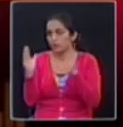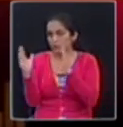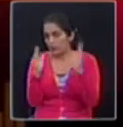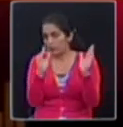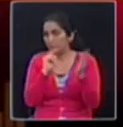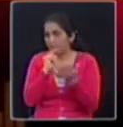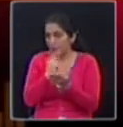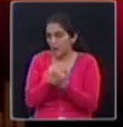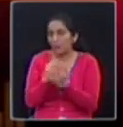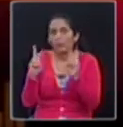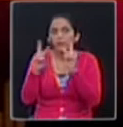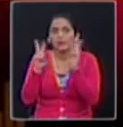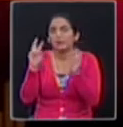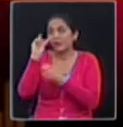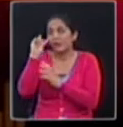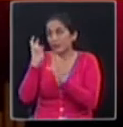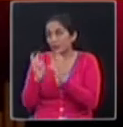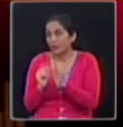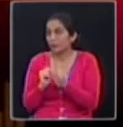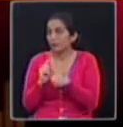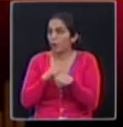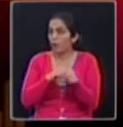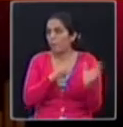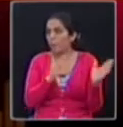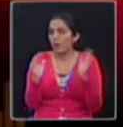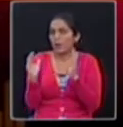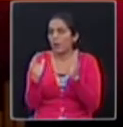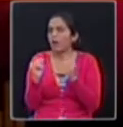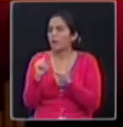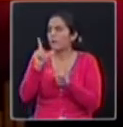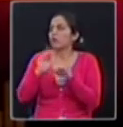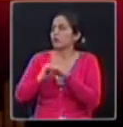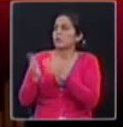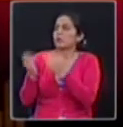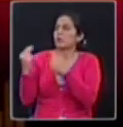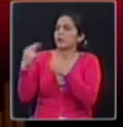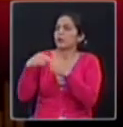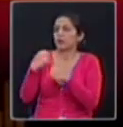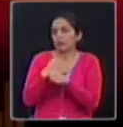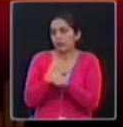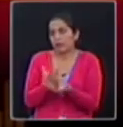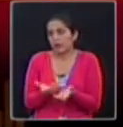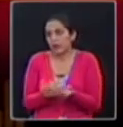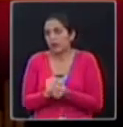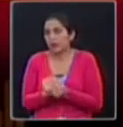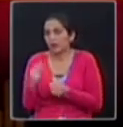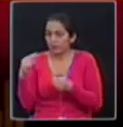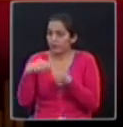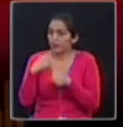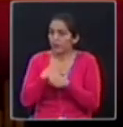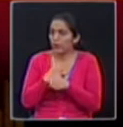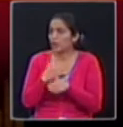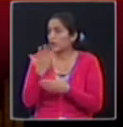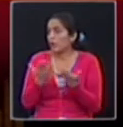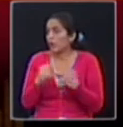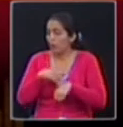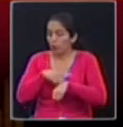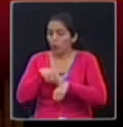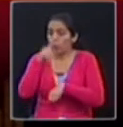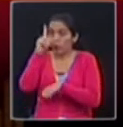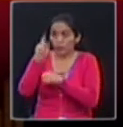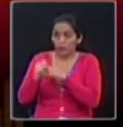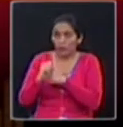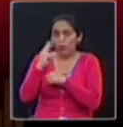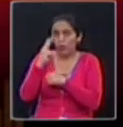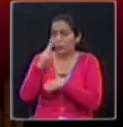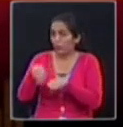temporadas turísticas, necesito poder contratar a personas que no van a estar una, dos horas o media hora, van a estar todo el tiempo que dura la actividad